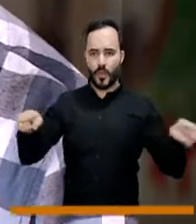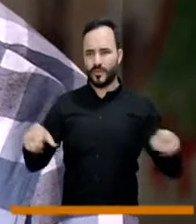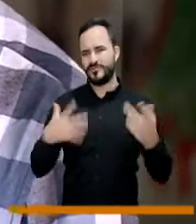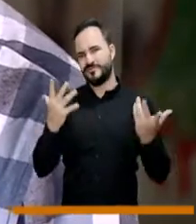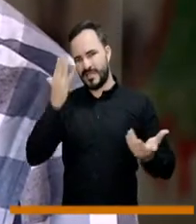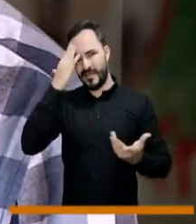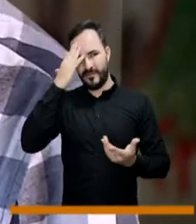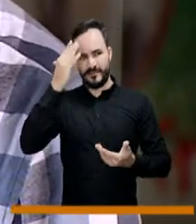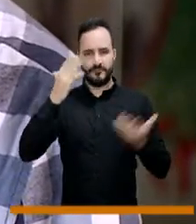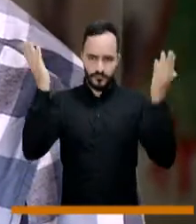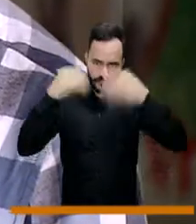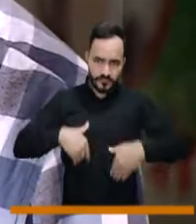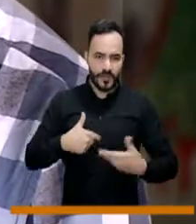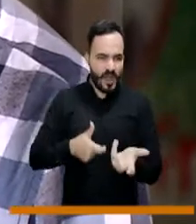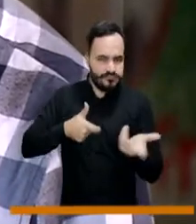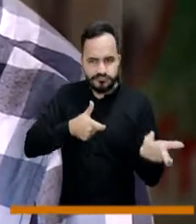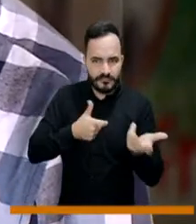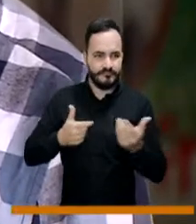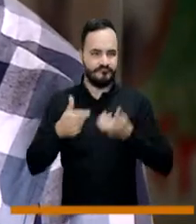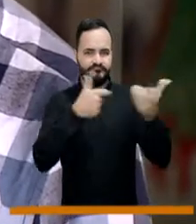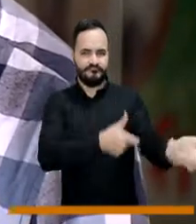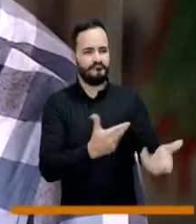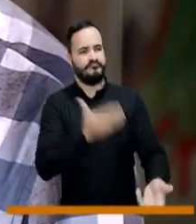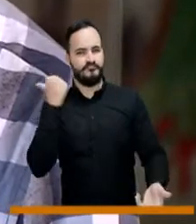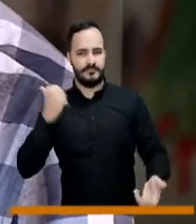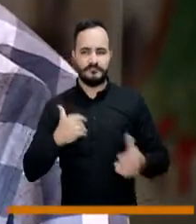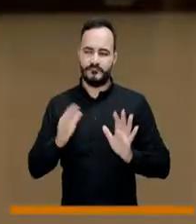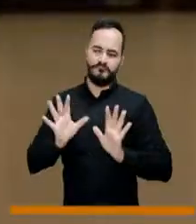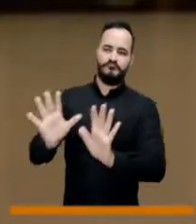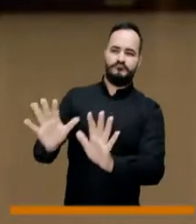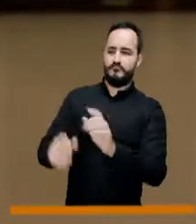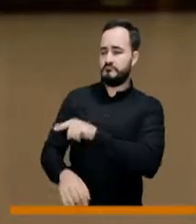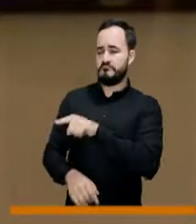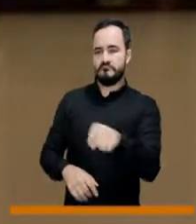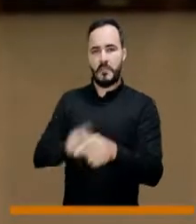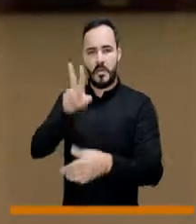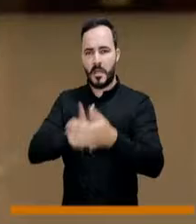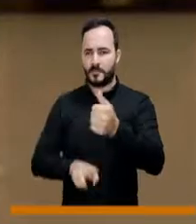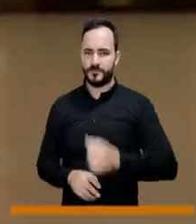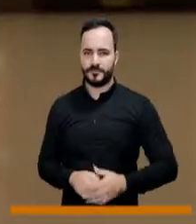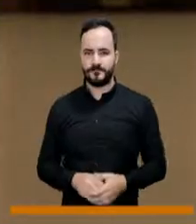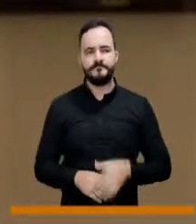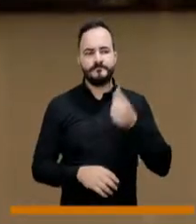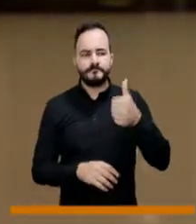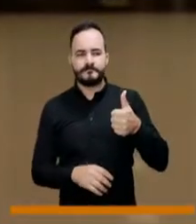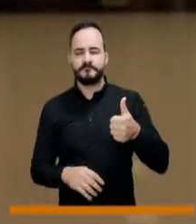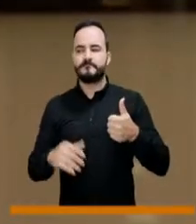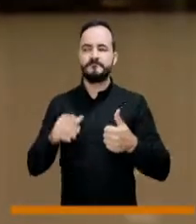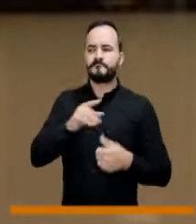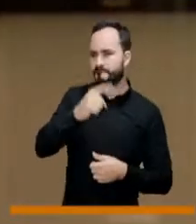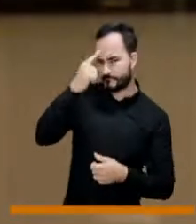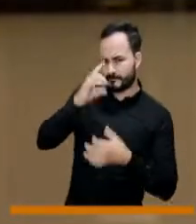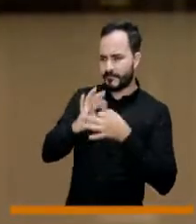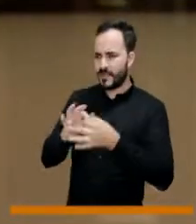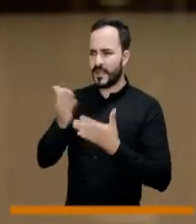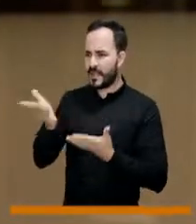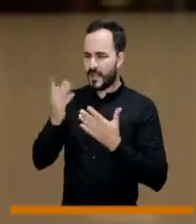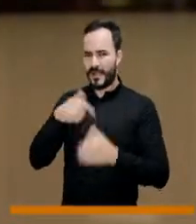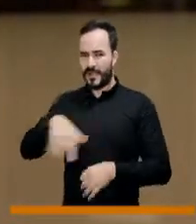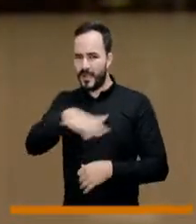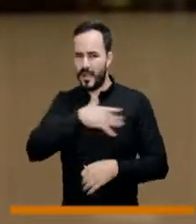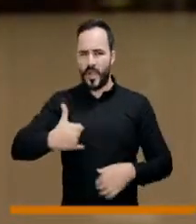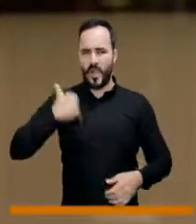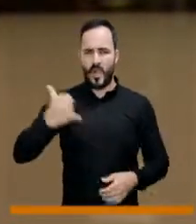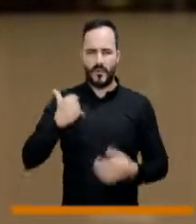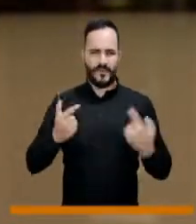perpetrado otros grupos armados por muchísimos años en Colombia. Concejal, también le pregunto del papel del joven frente